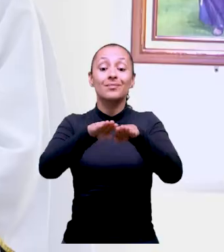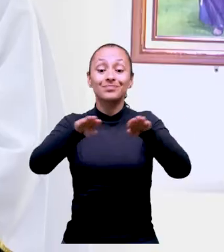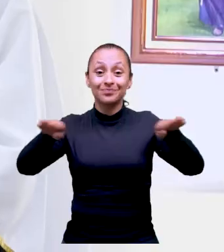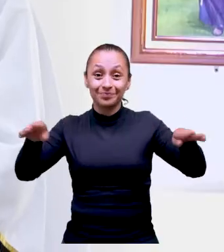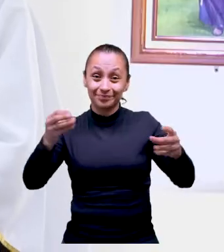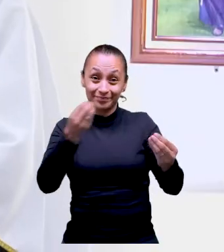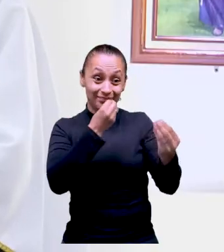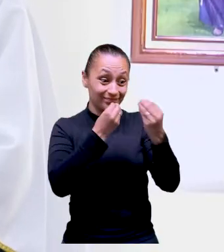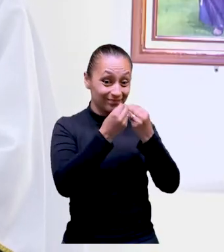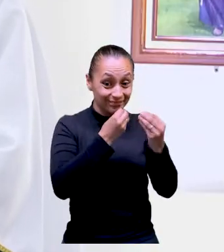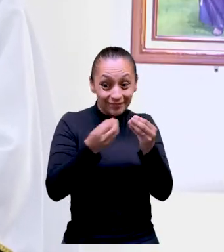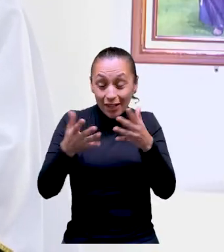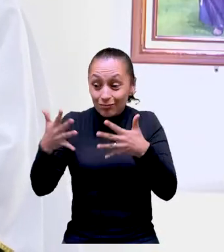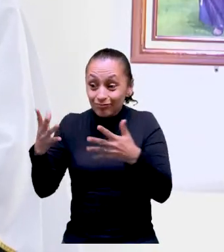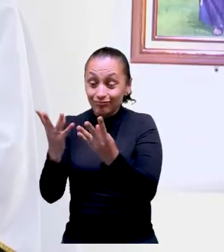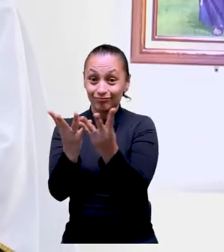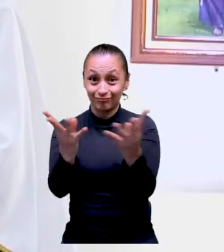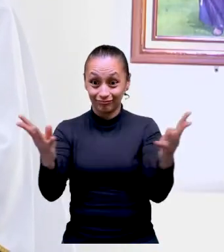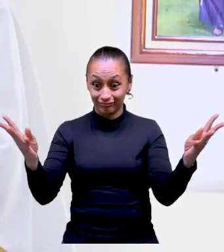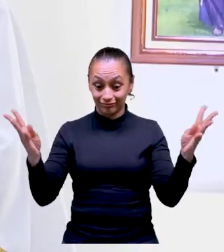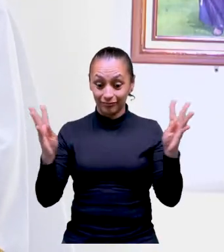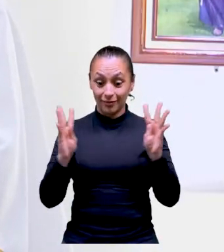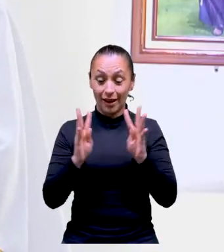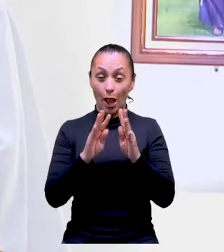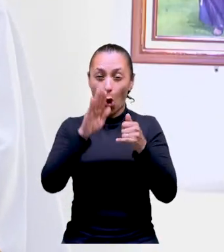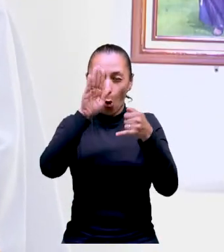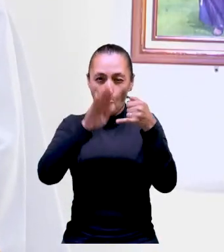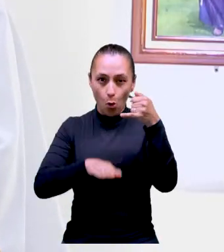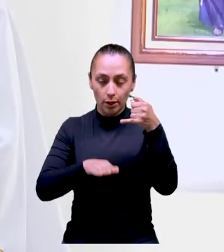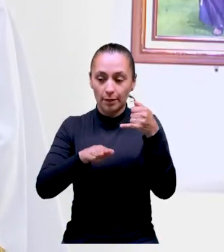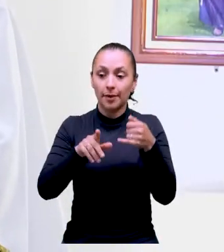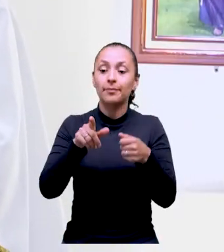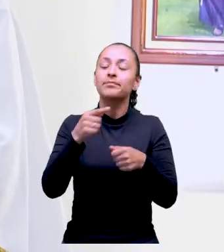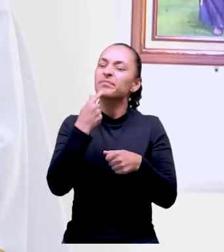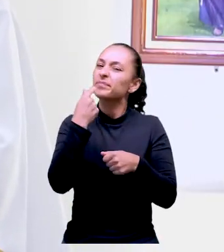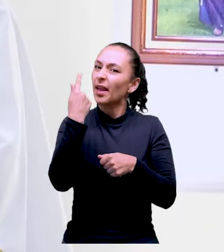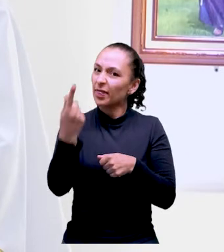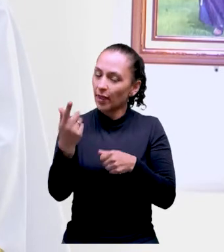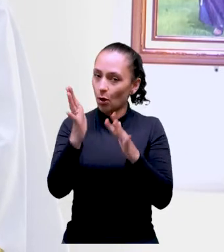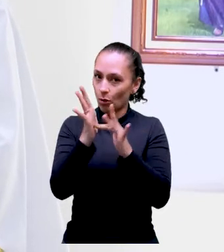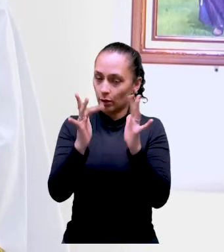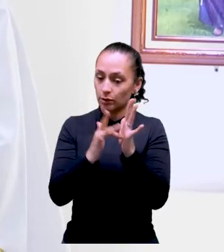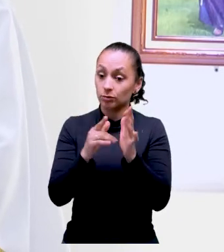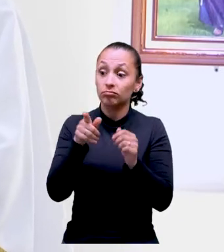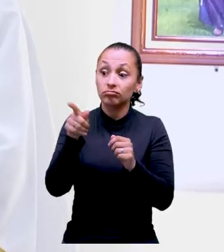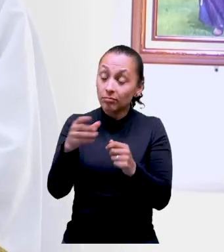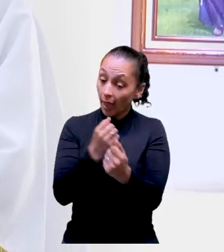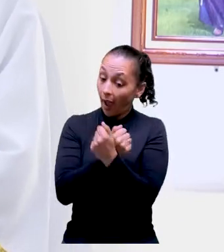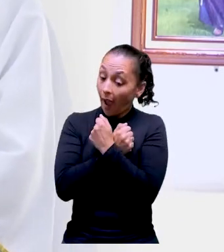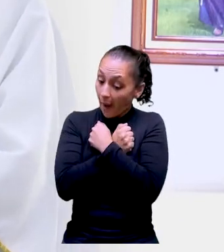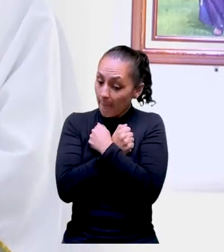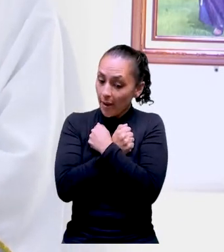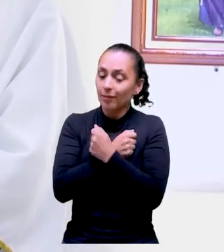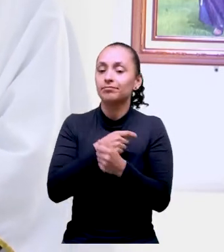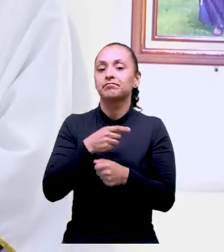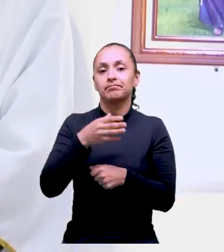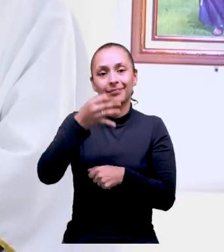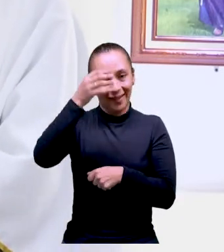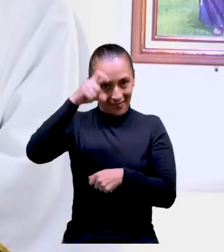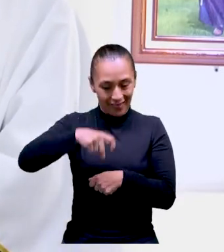en la última cena dijo jesús a sus discípulos el que me ama guardará mis palabras